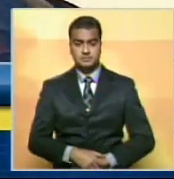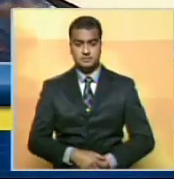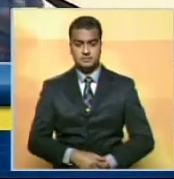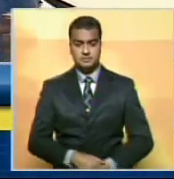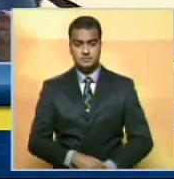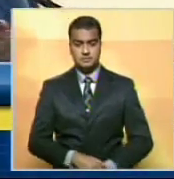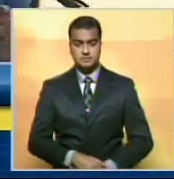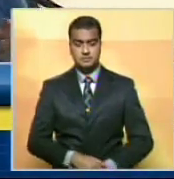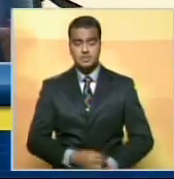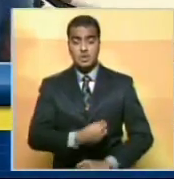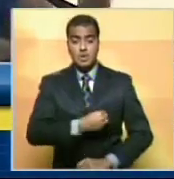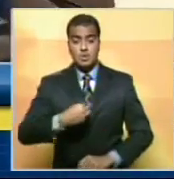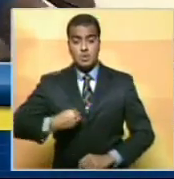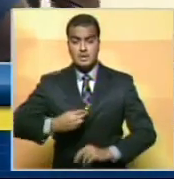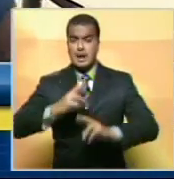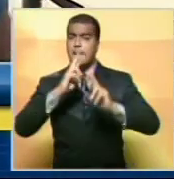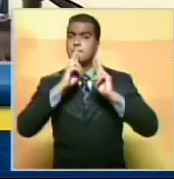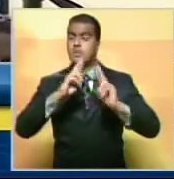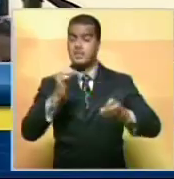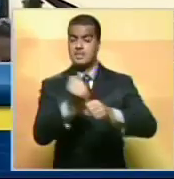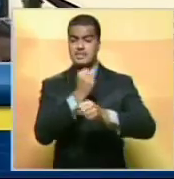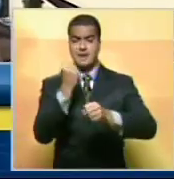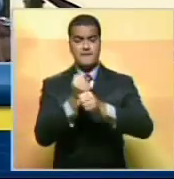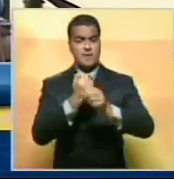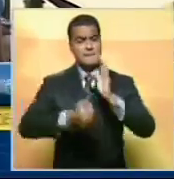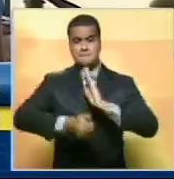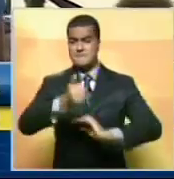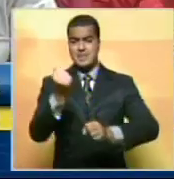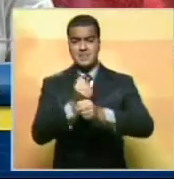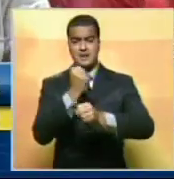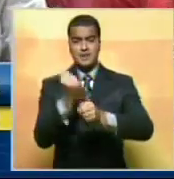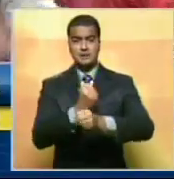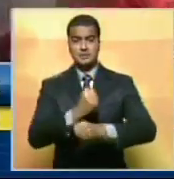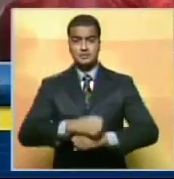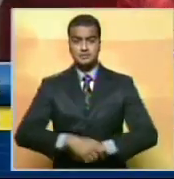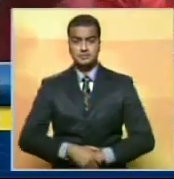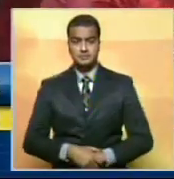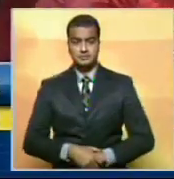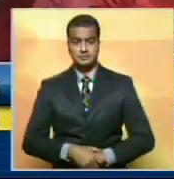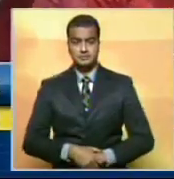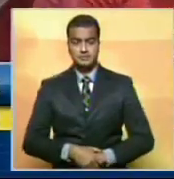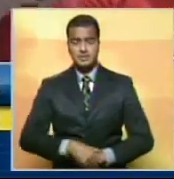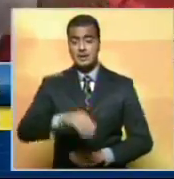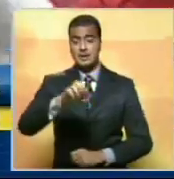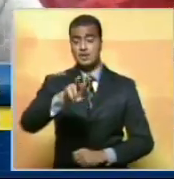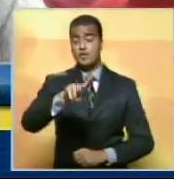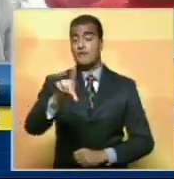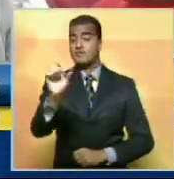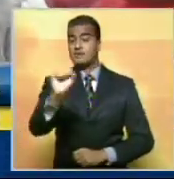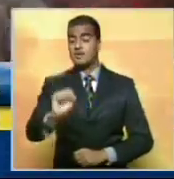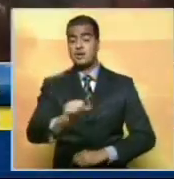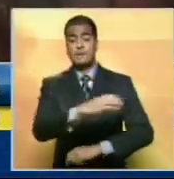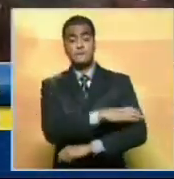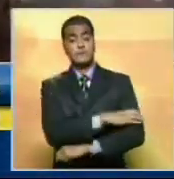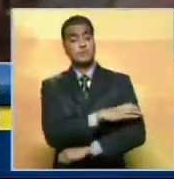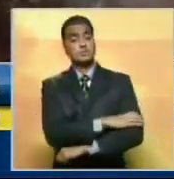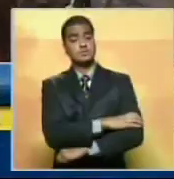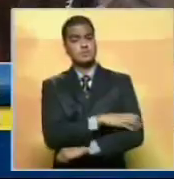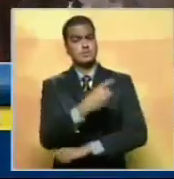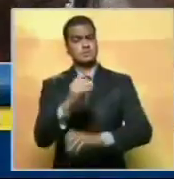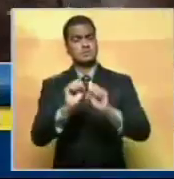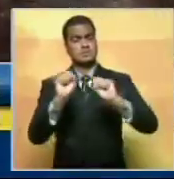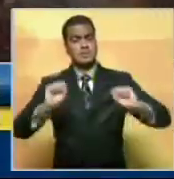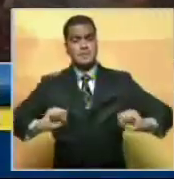nuestra respuesta es trabajo y más trabajo. El candidato a la alcaldía metropolitana aseguró que la oposición encarna un